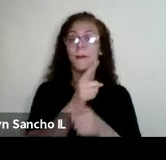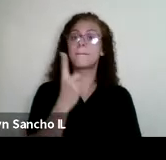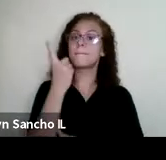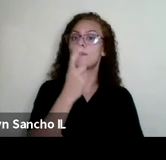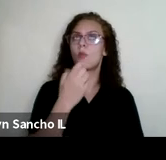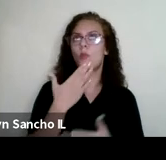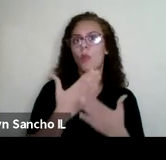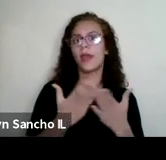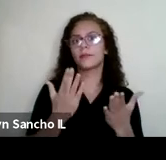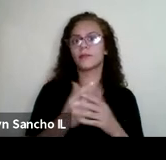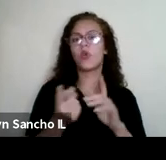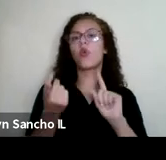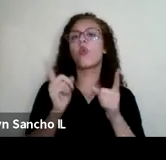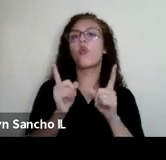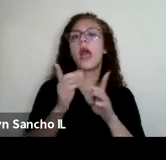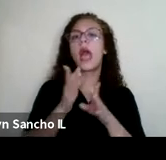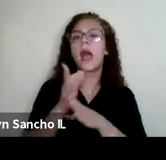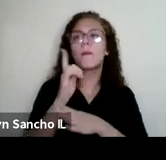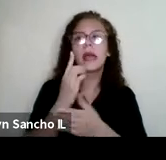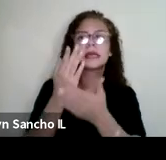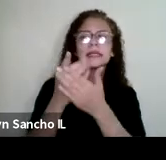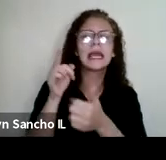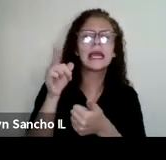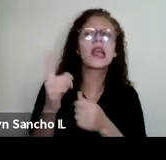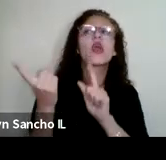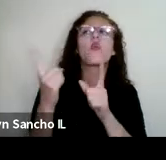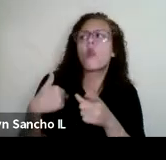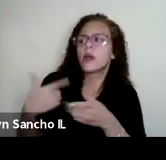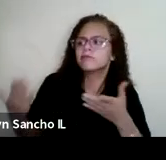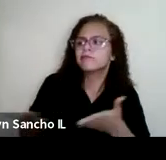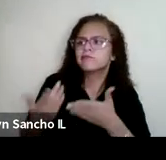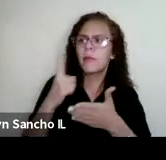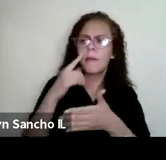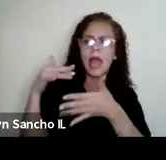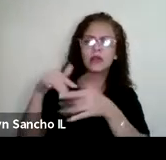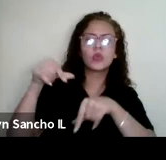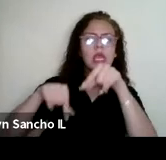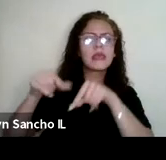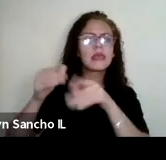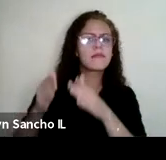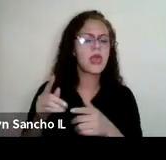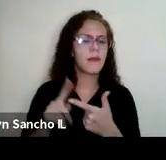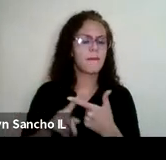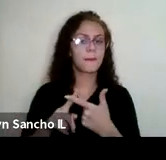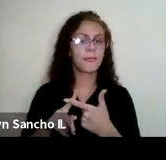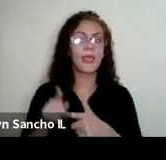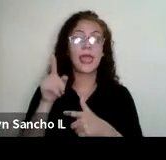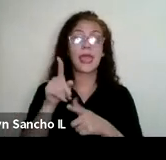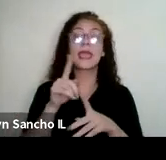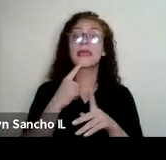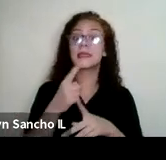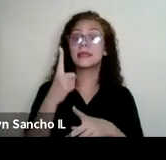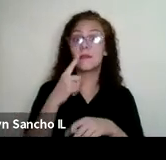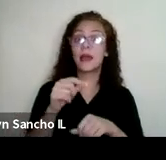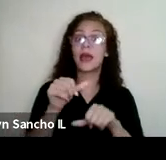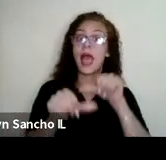Preguntándonos, bueno, pues, ¿cuál fue el camino para llegar hasta allí? ¿Qué la motivó a estudiar química? Comenta que para avanzar